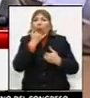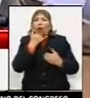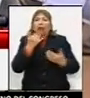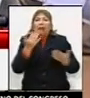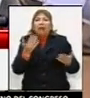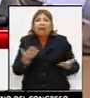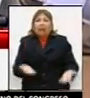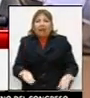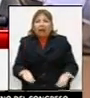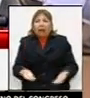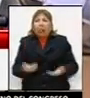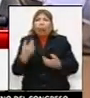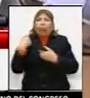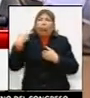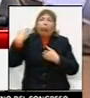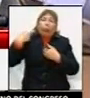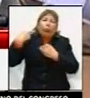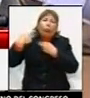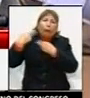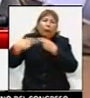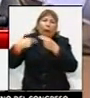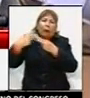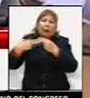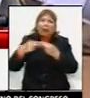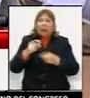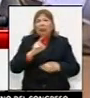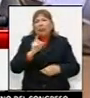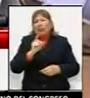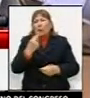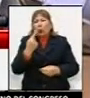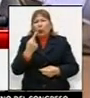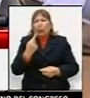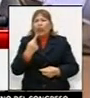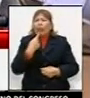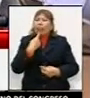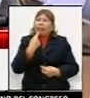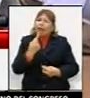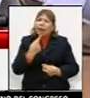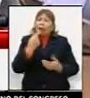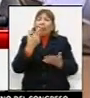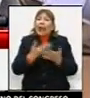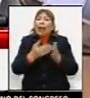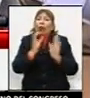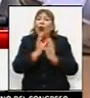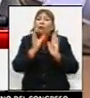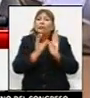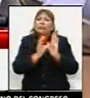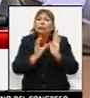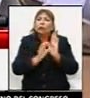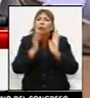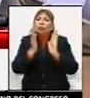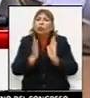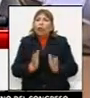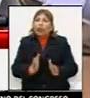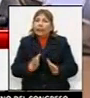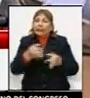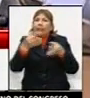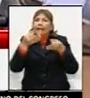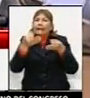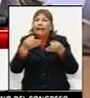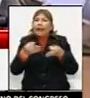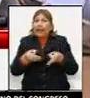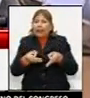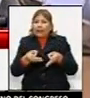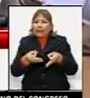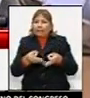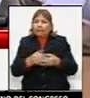hemos venido arrastrando sucesivamente. No digo que ninguna. Digo las constituciones que en realidad